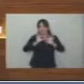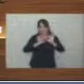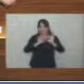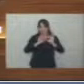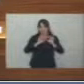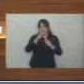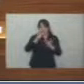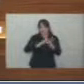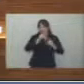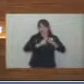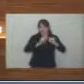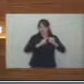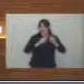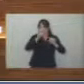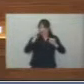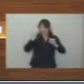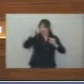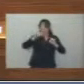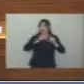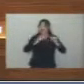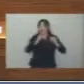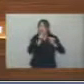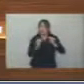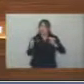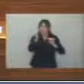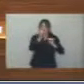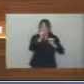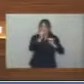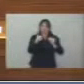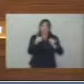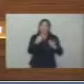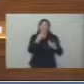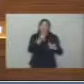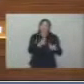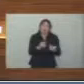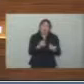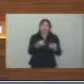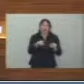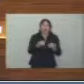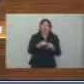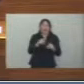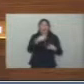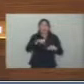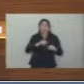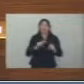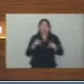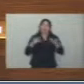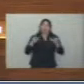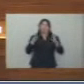últimos años en Asturias. No digo que echemos las campanas al vuelo, que sea